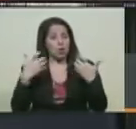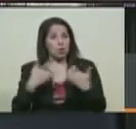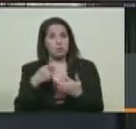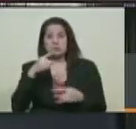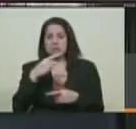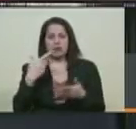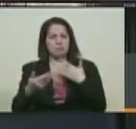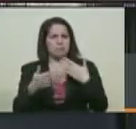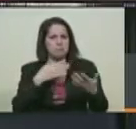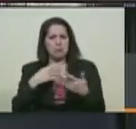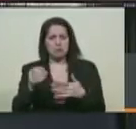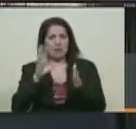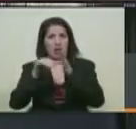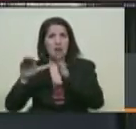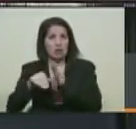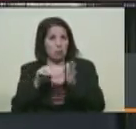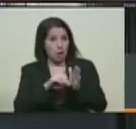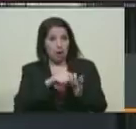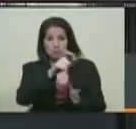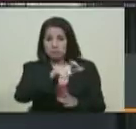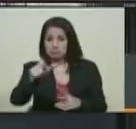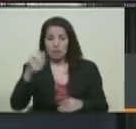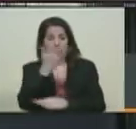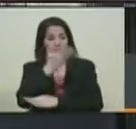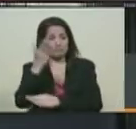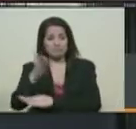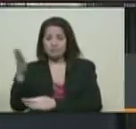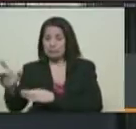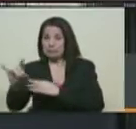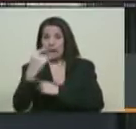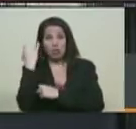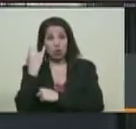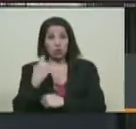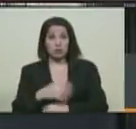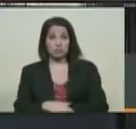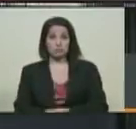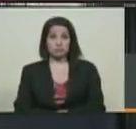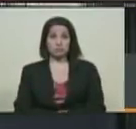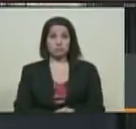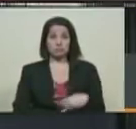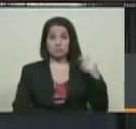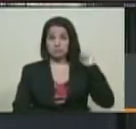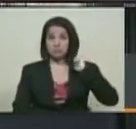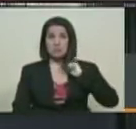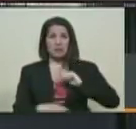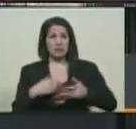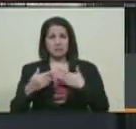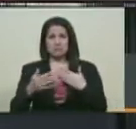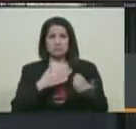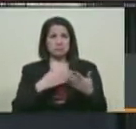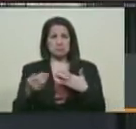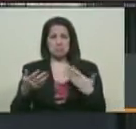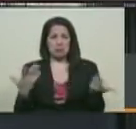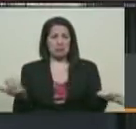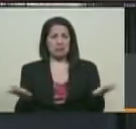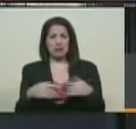Caiga quien caiga, bandidos, corruptos, traidores, digan lo que quieran de mí, no me importa.